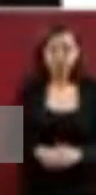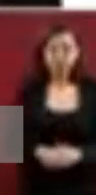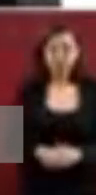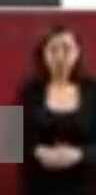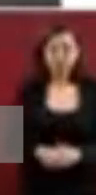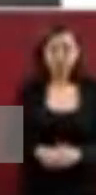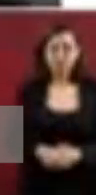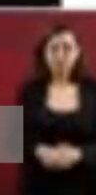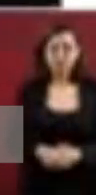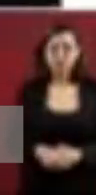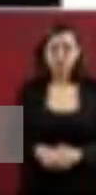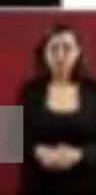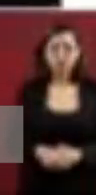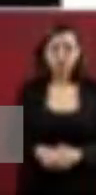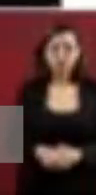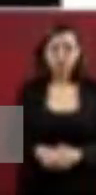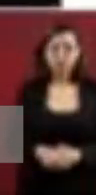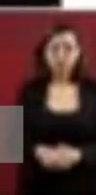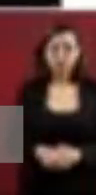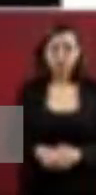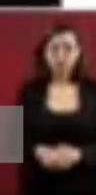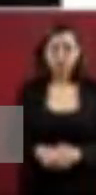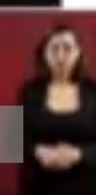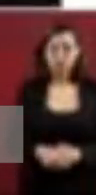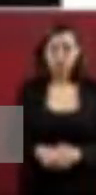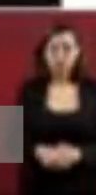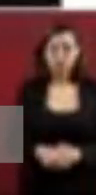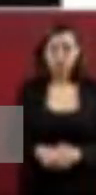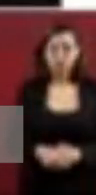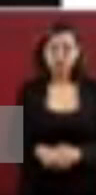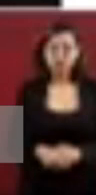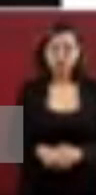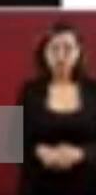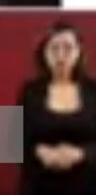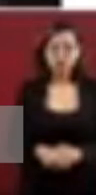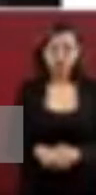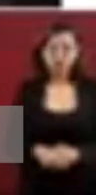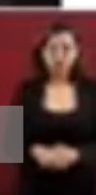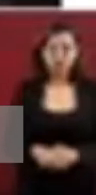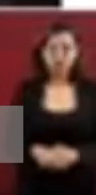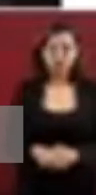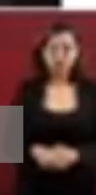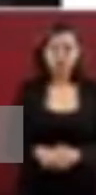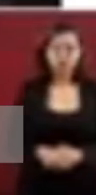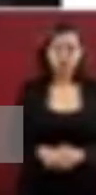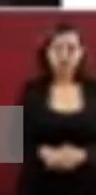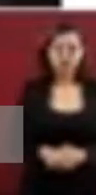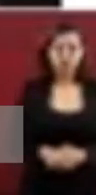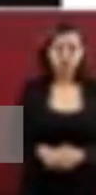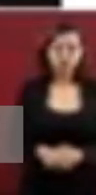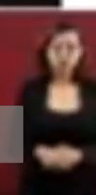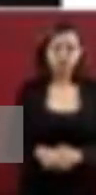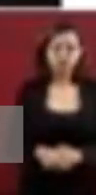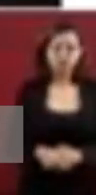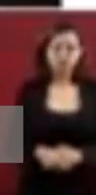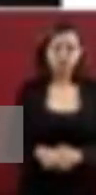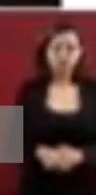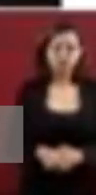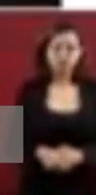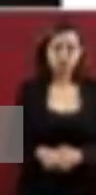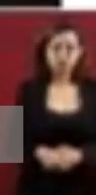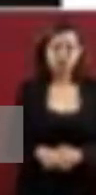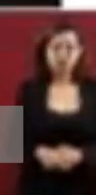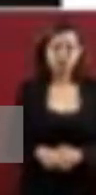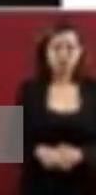el expediente detalla como ellos tras la extradición y cadena perpetua de su padre en 2019 dieron el cartel para